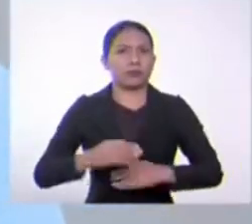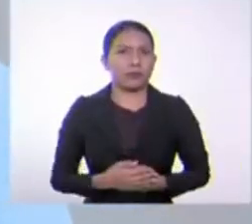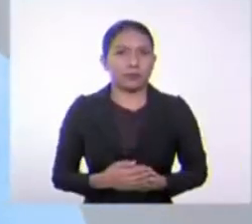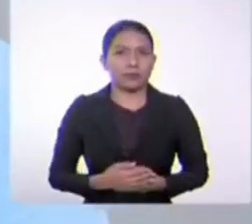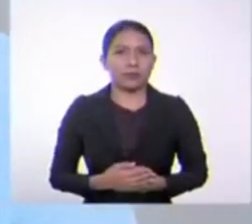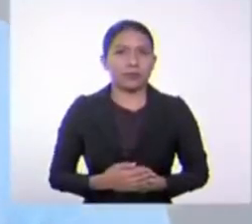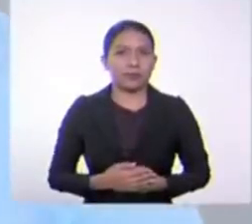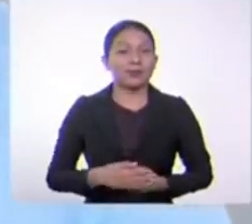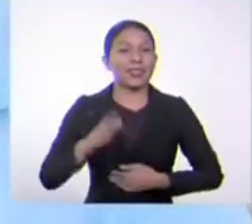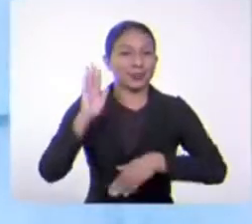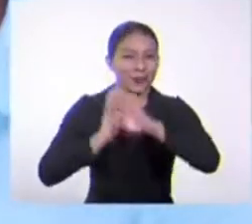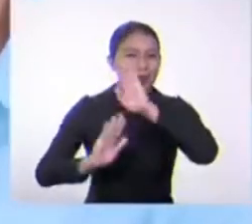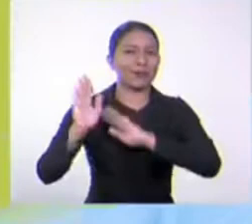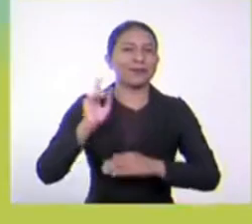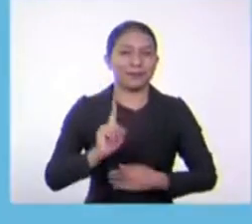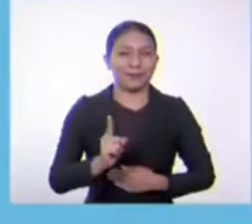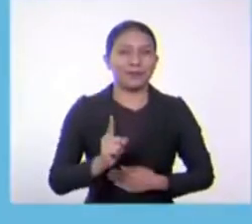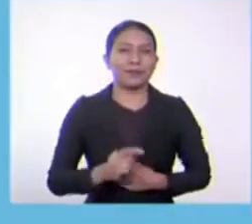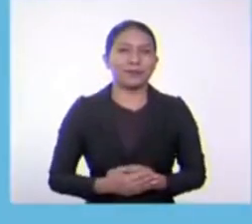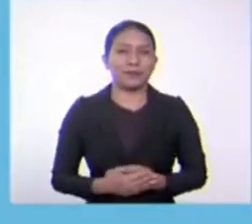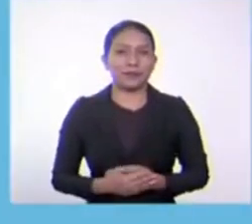con un poco de historia.